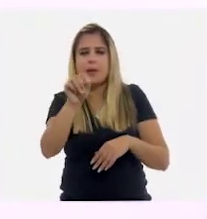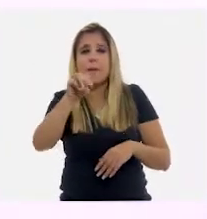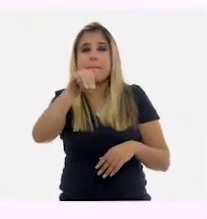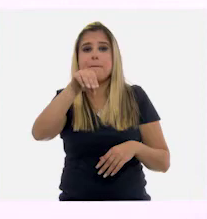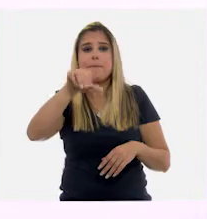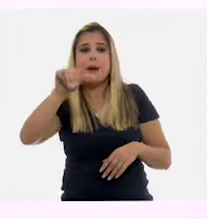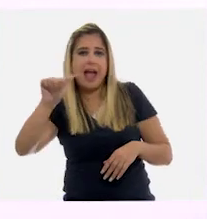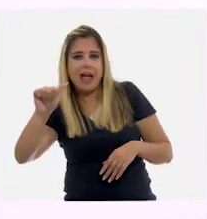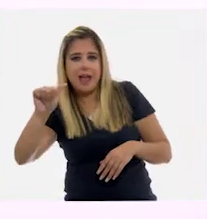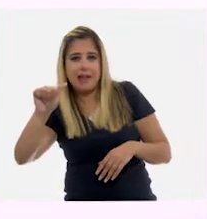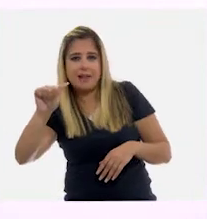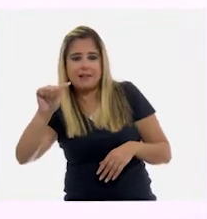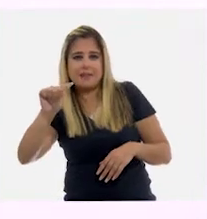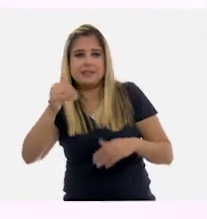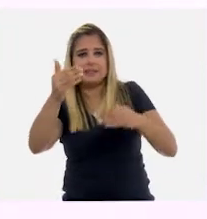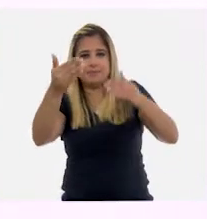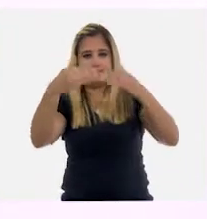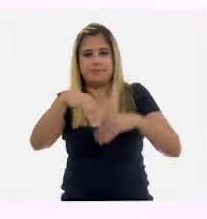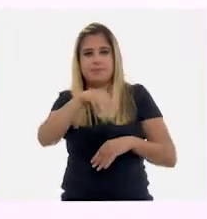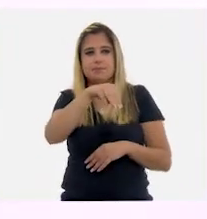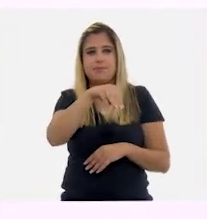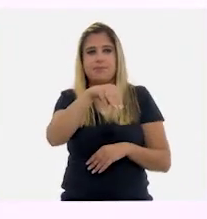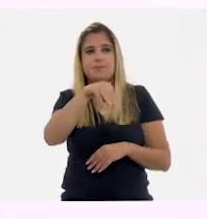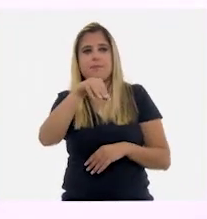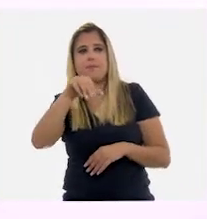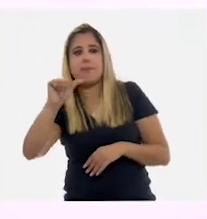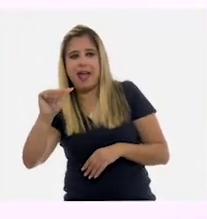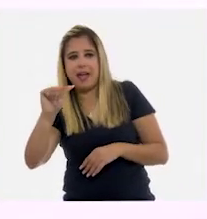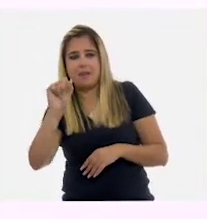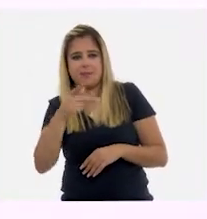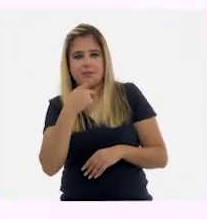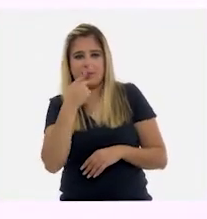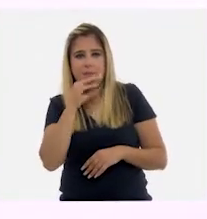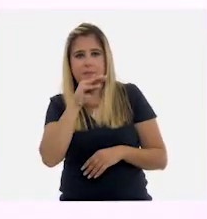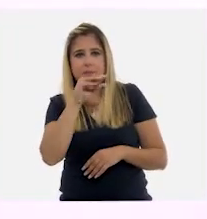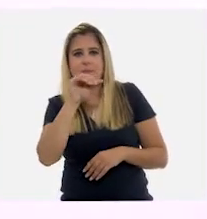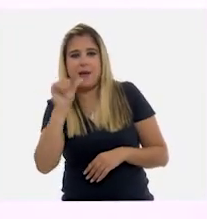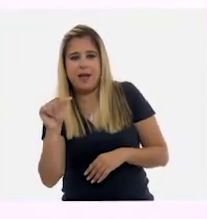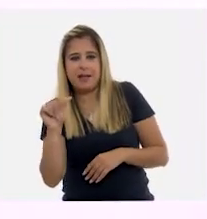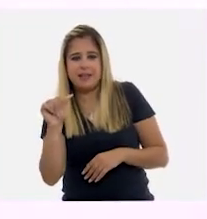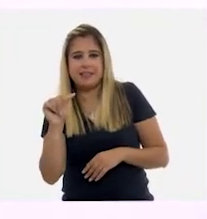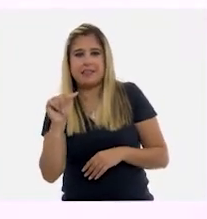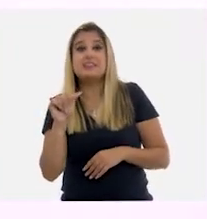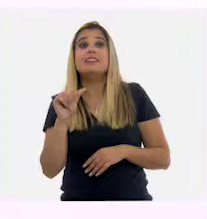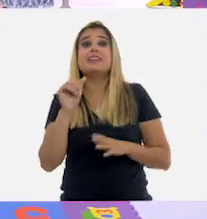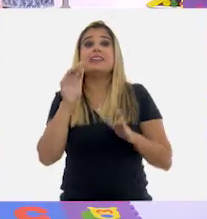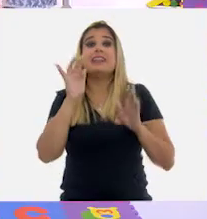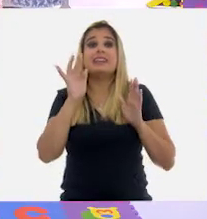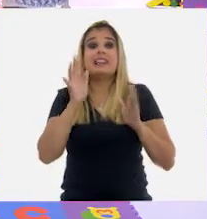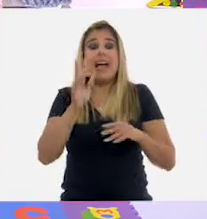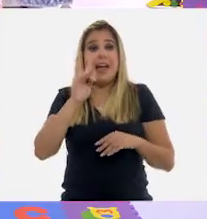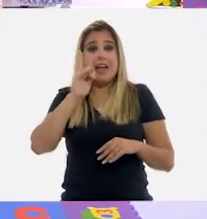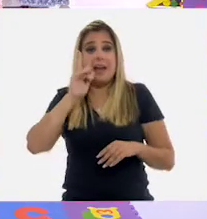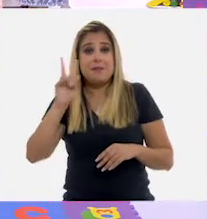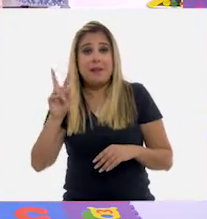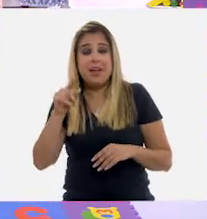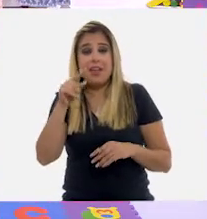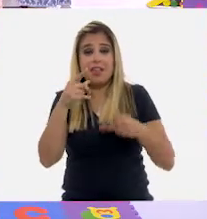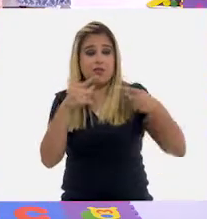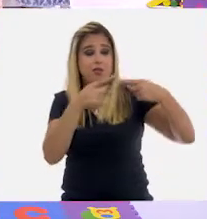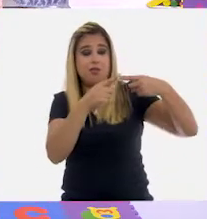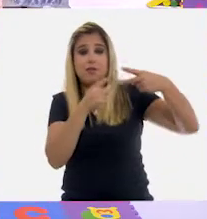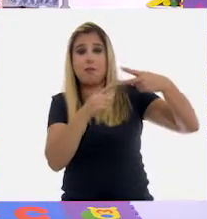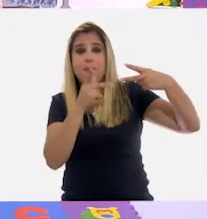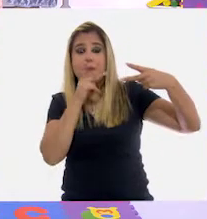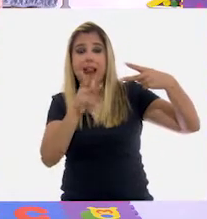Ma. Y aquí también dice ma. Ma. Bien, ya vimos con que estas dos